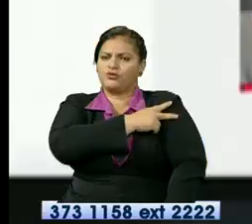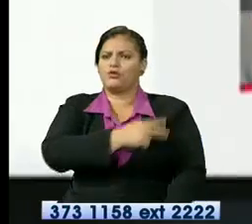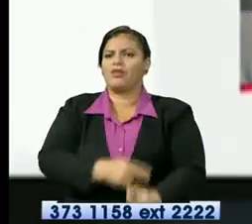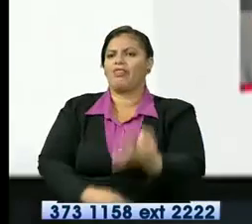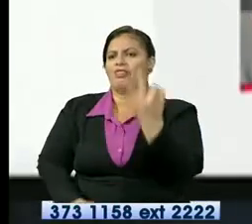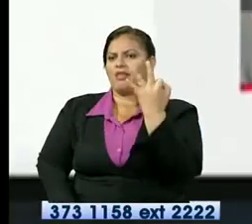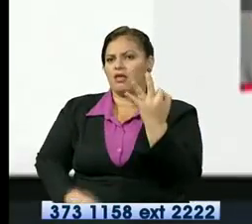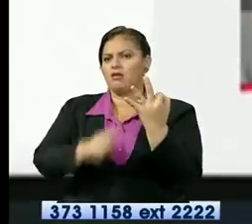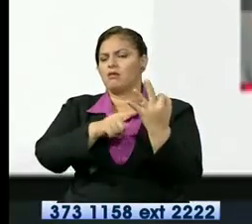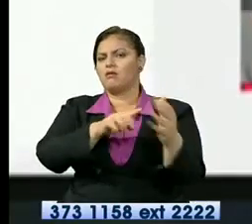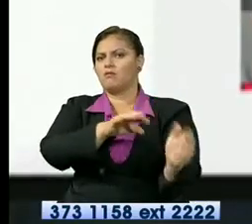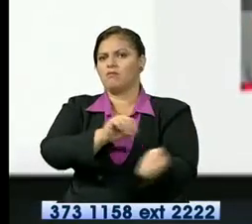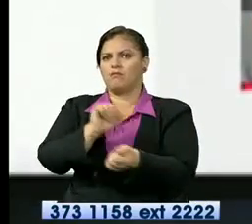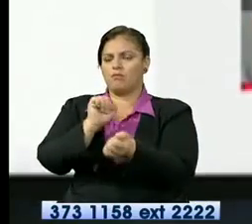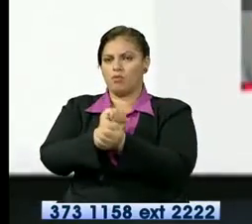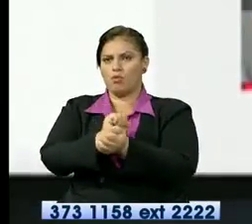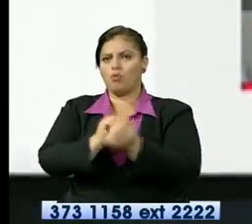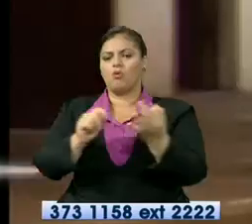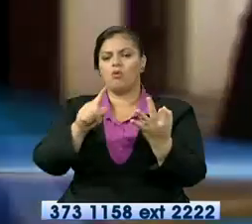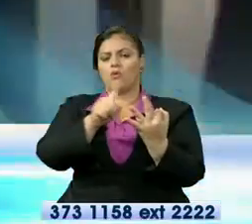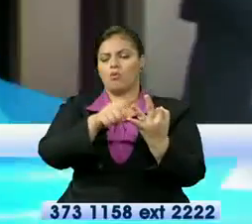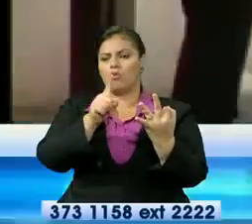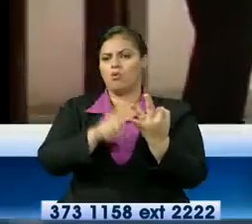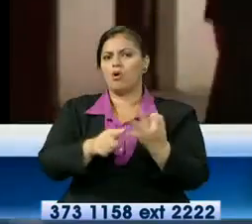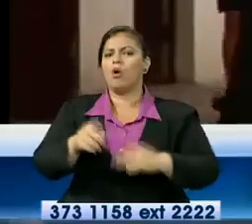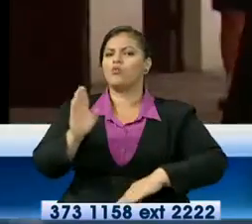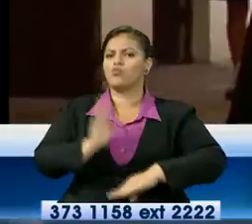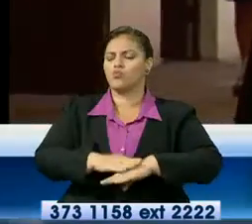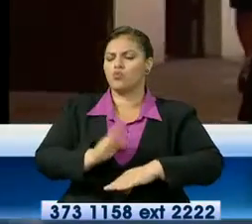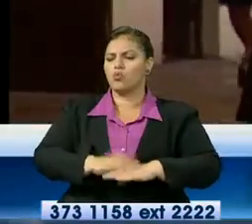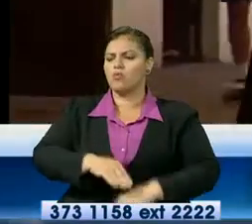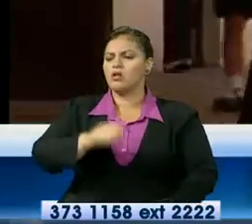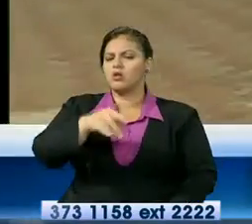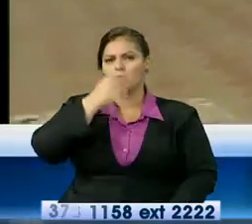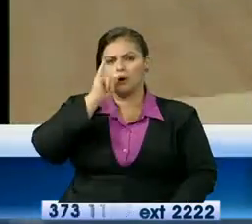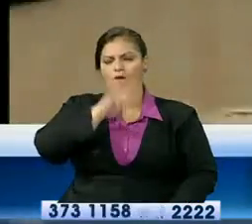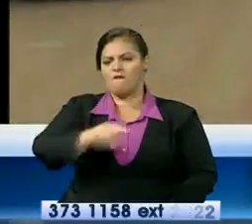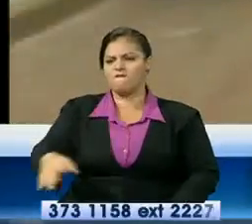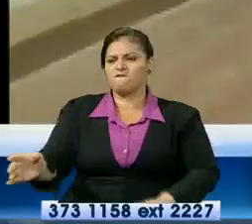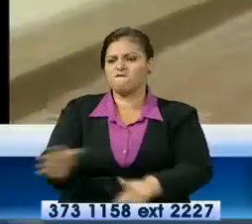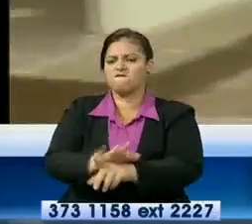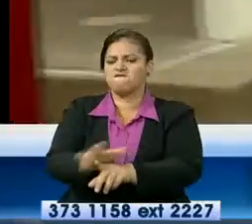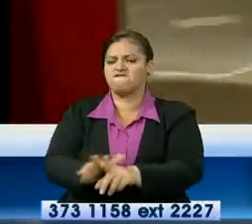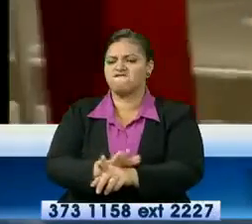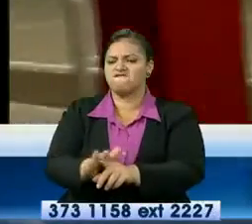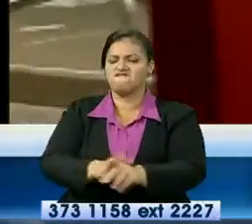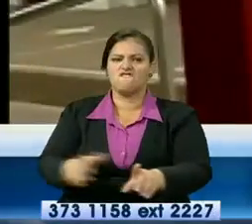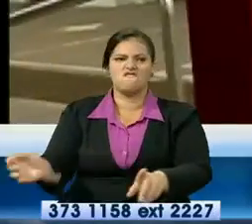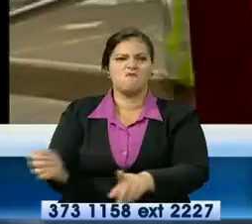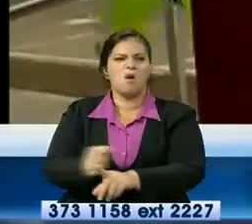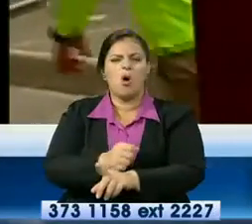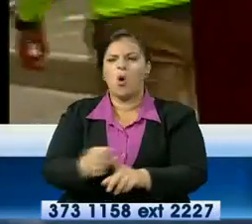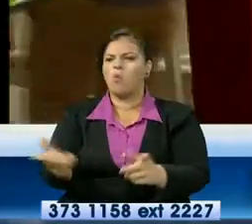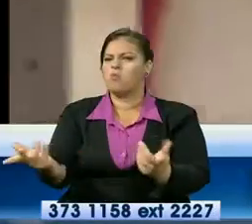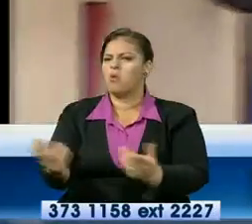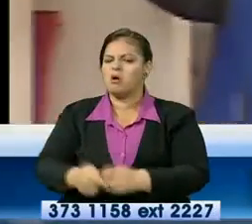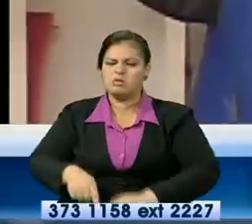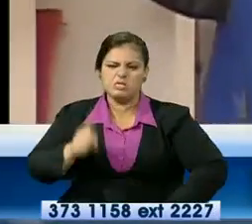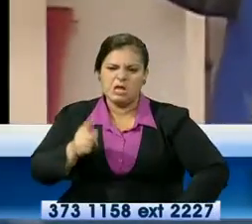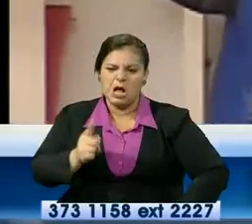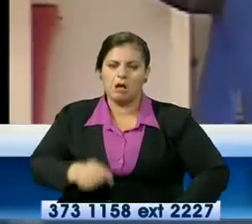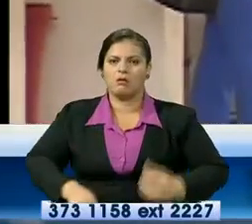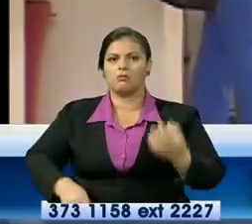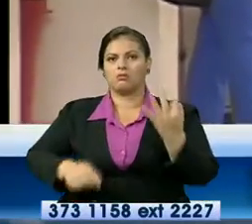este caso, un cuarto implicado aún es buscado por la policía. Este caso ha sido dividido en dos instrucciones fiscales. Una instrucción fiscal abierta